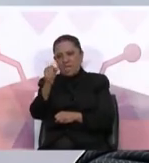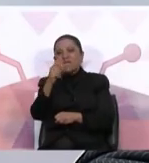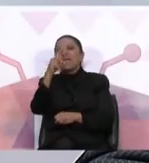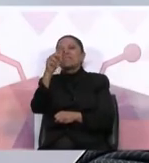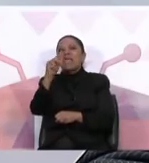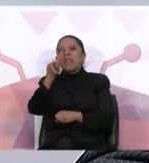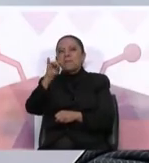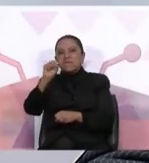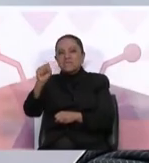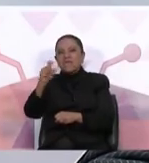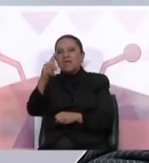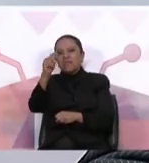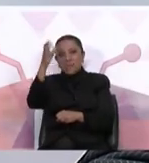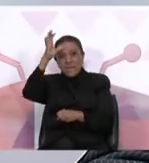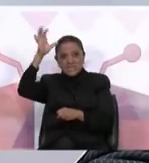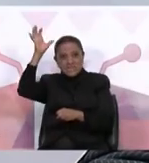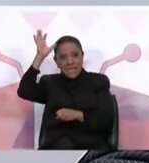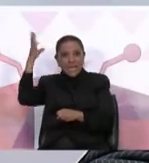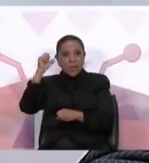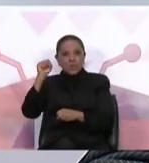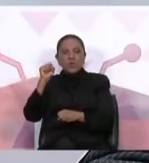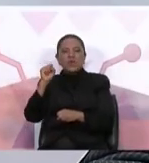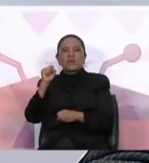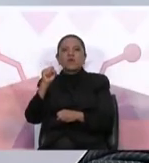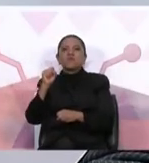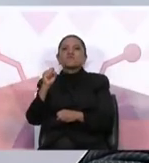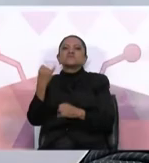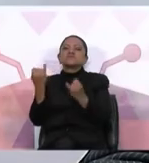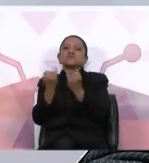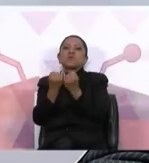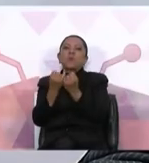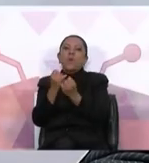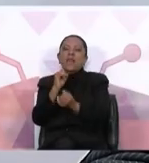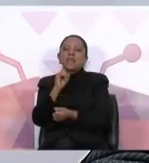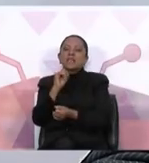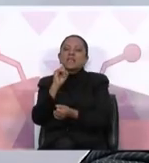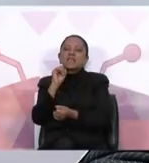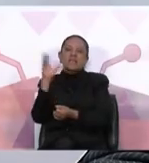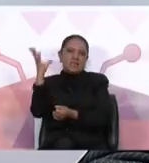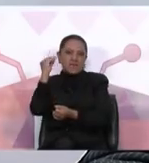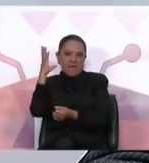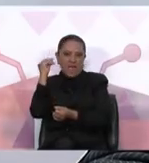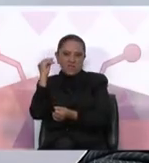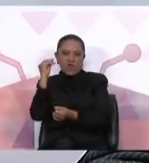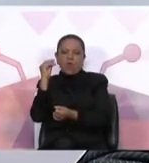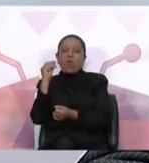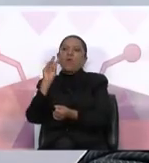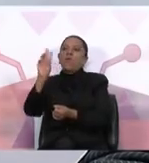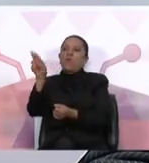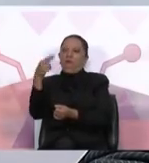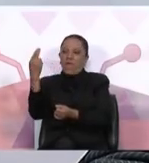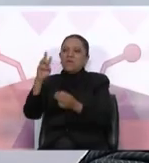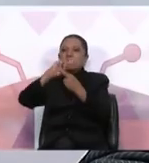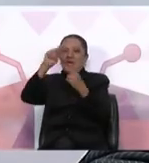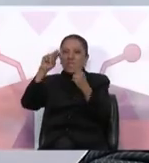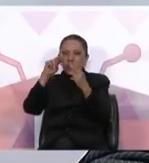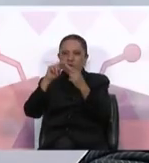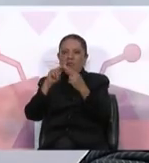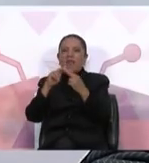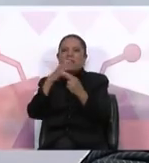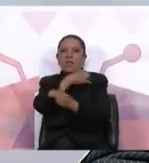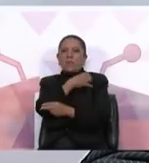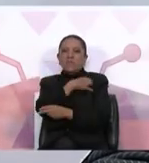morelos a capital 105.3 fm radio wine al regional al sol de cuernavaca